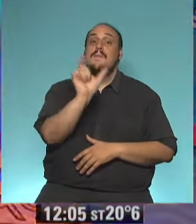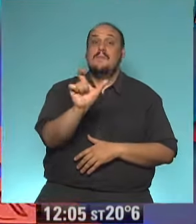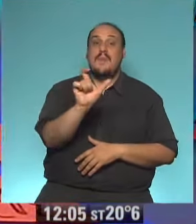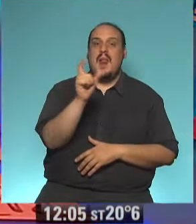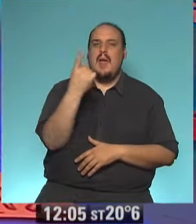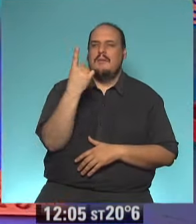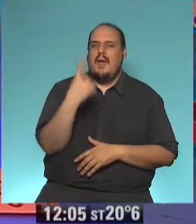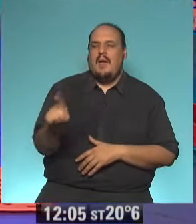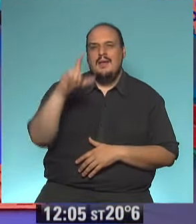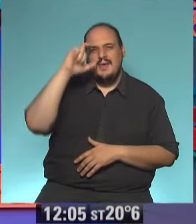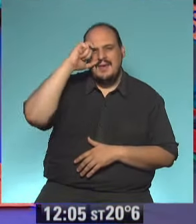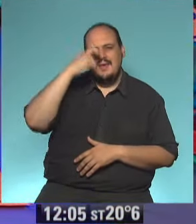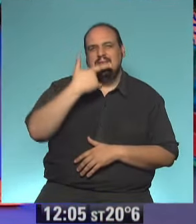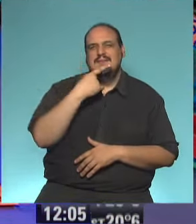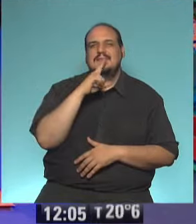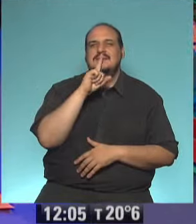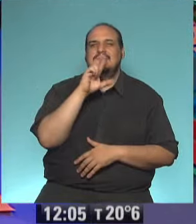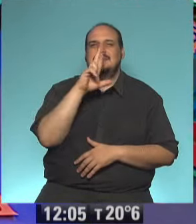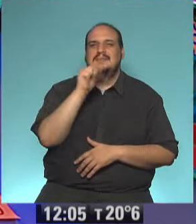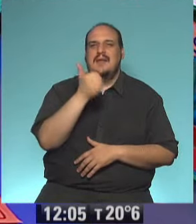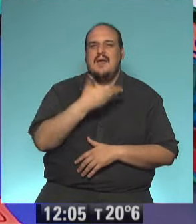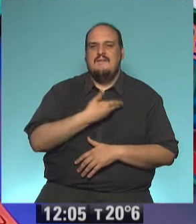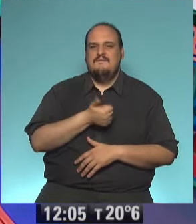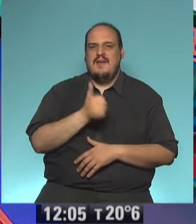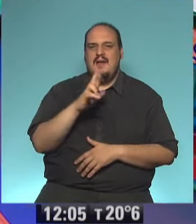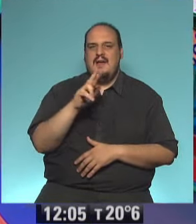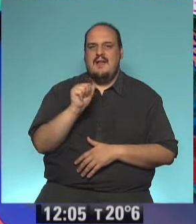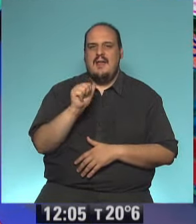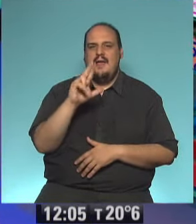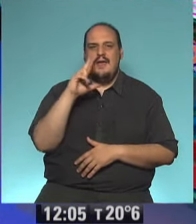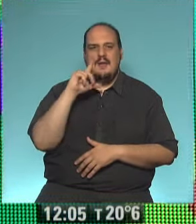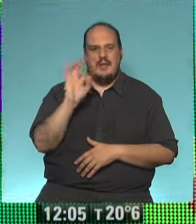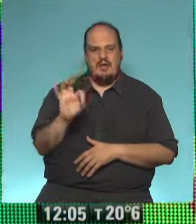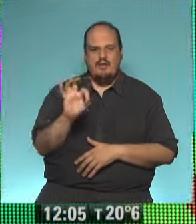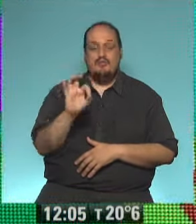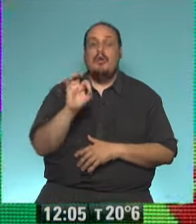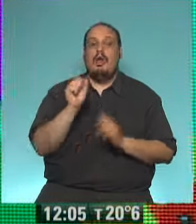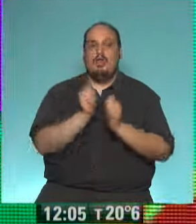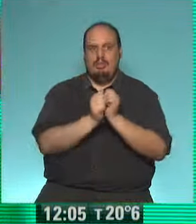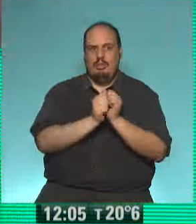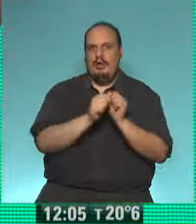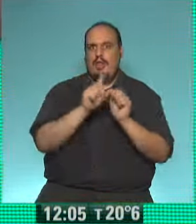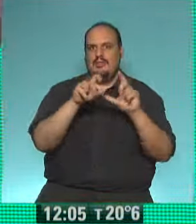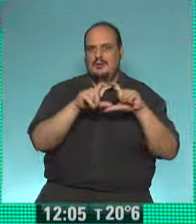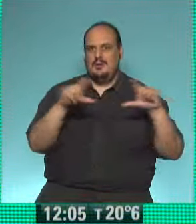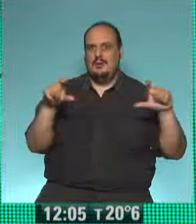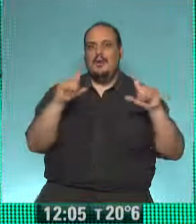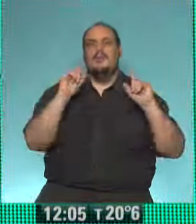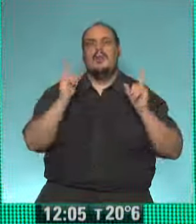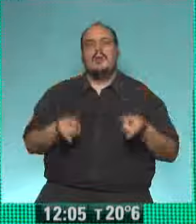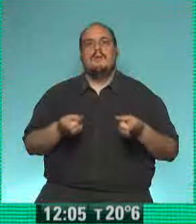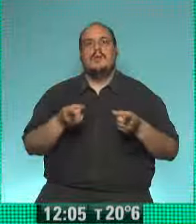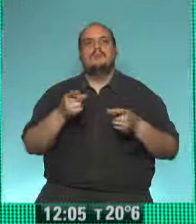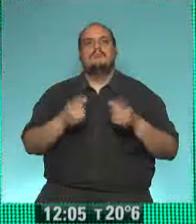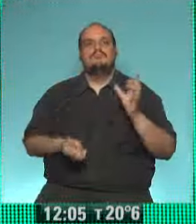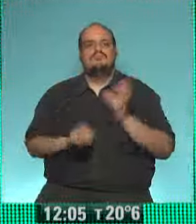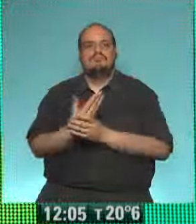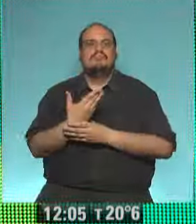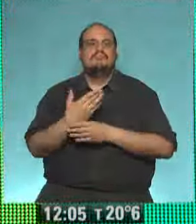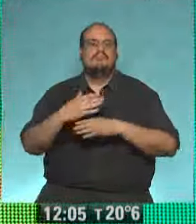estrafalario. Sí, porque estuvimos leyendo toda la semana la misma historia. Jugamos al ahorcado, pero también construimos un tablero